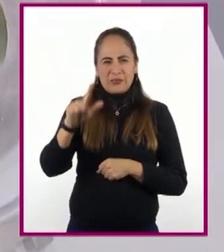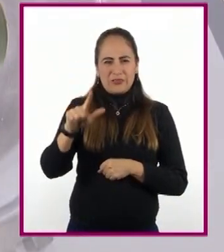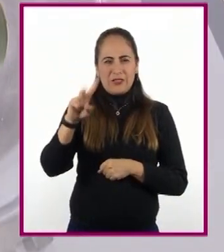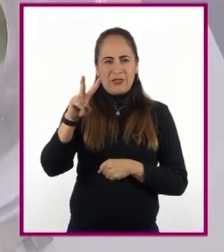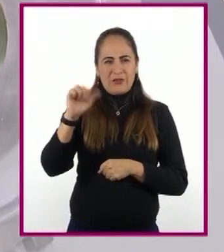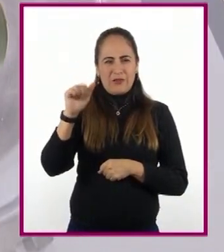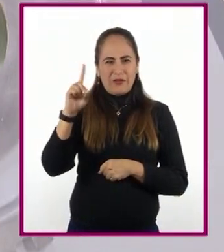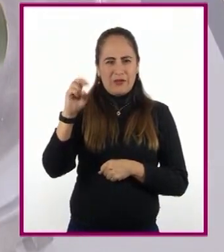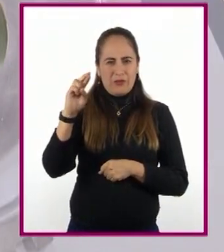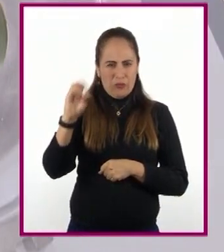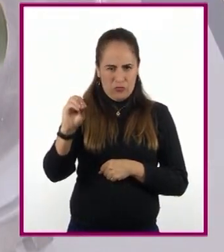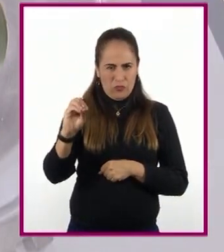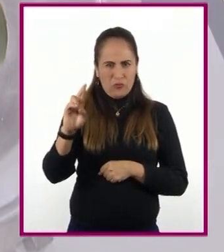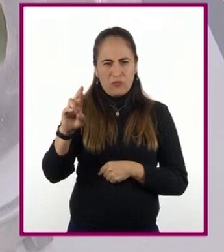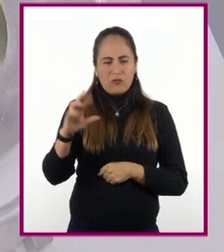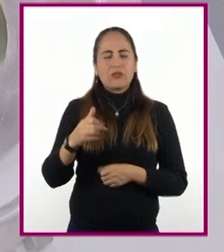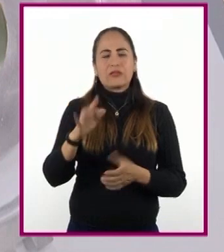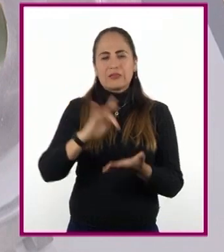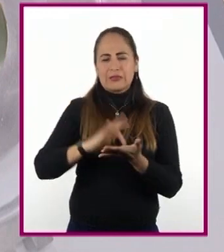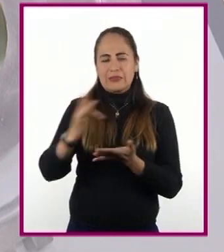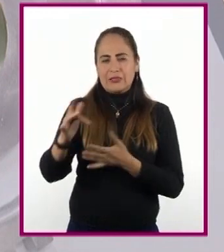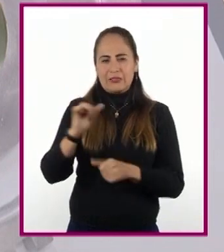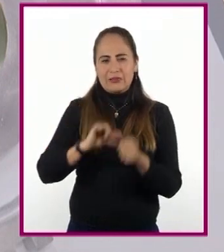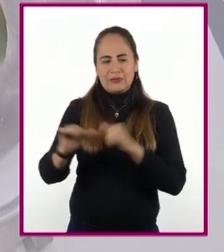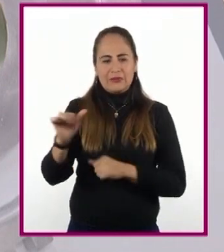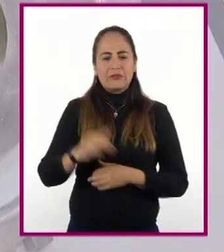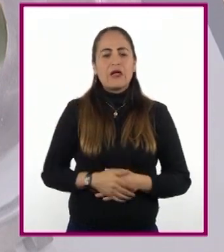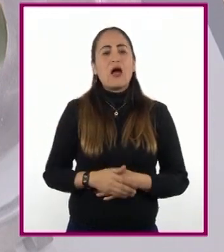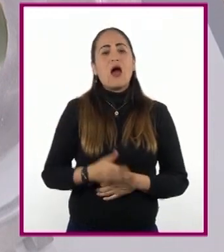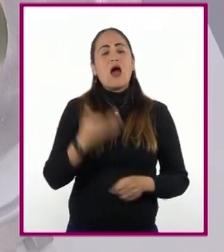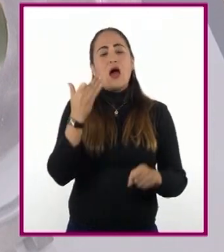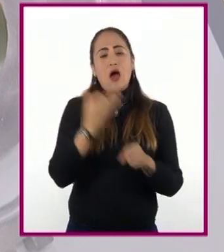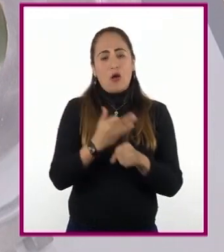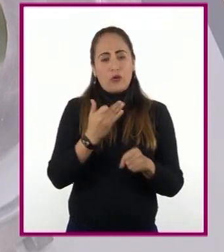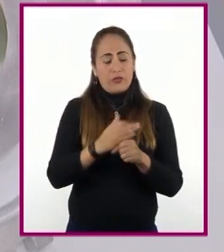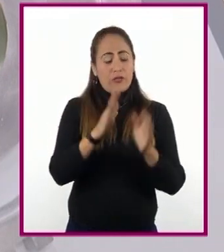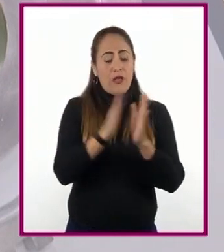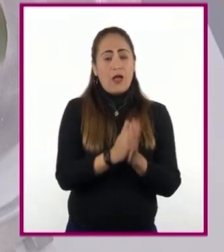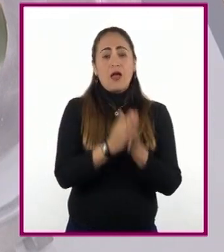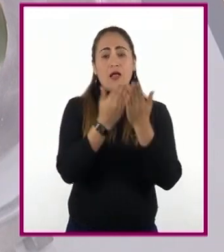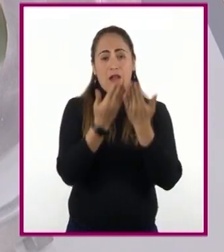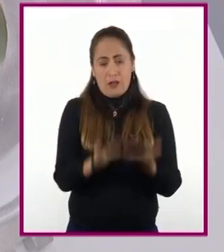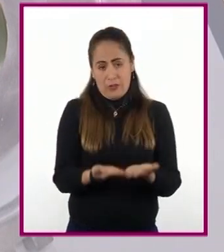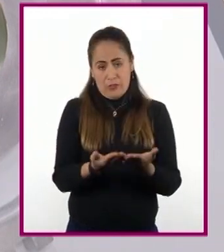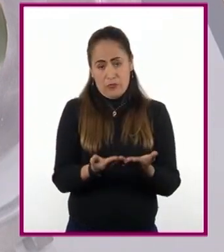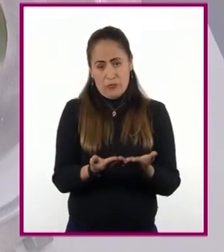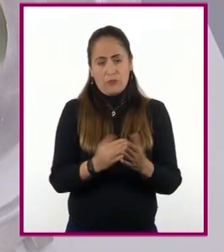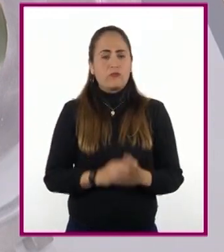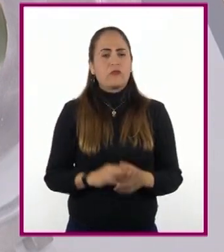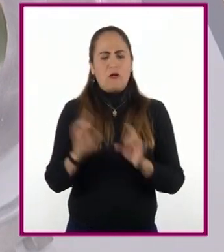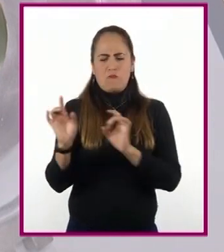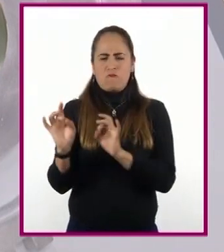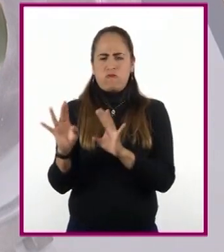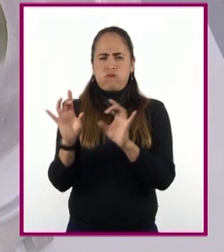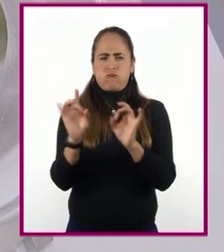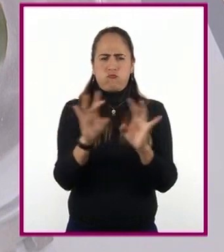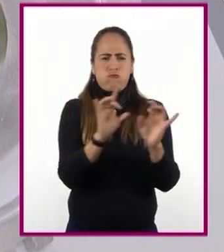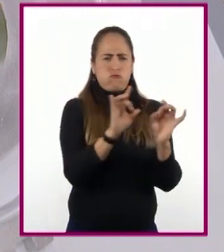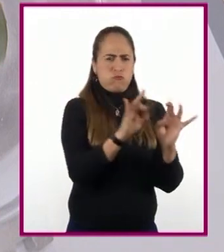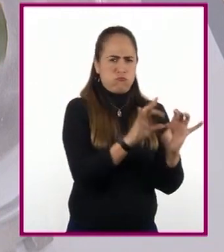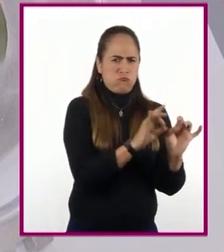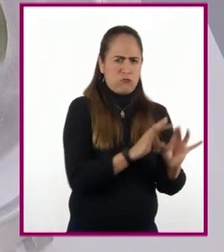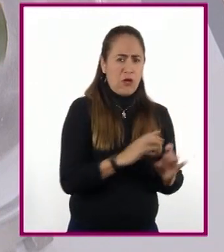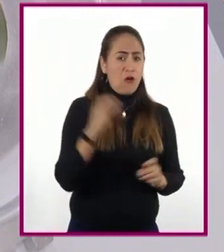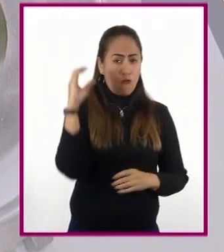Gracias, profesores. Para esta sesión les hablaré de un libro que para describir los acontecimientos no empleaba